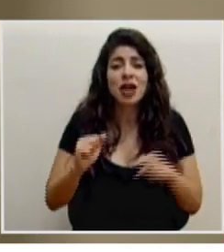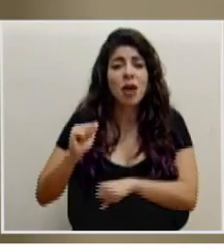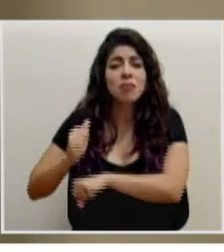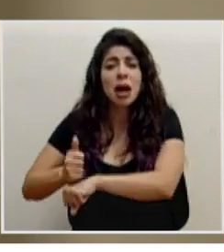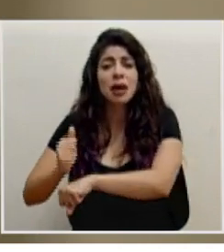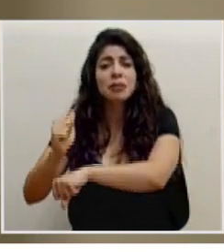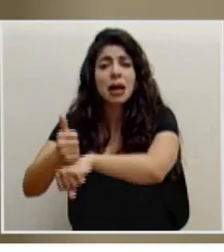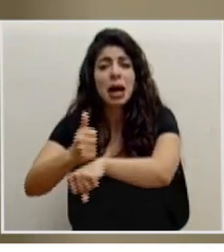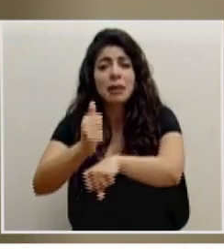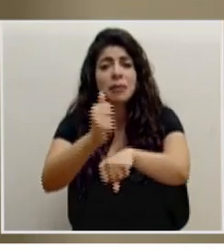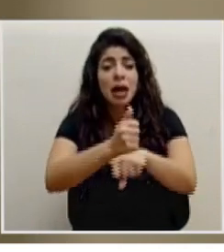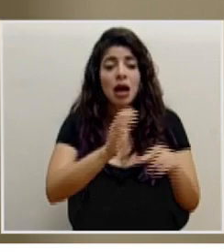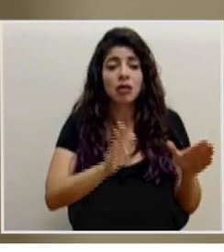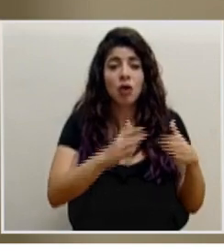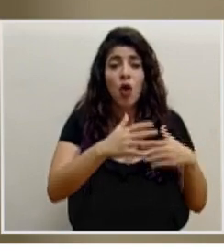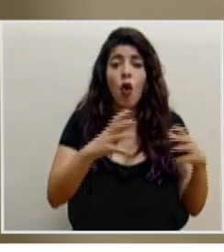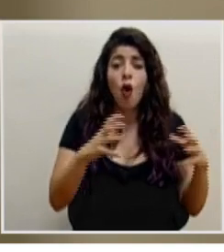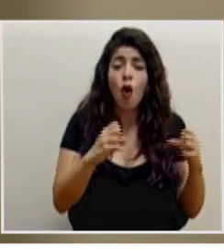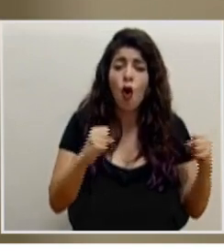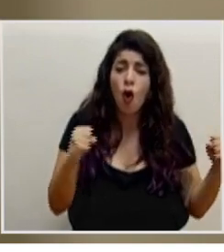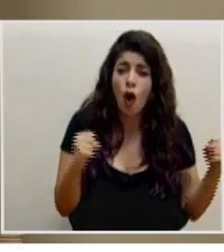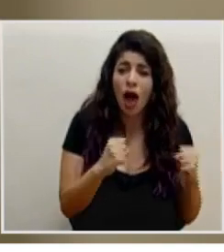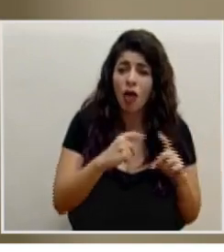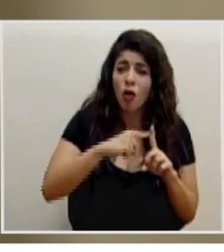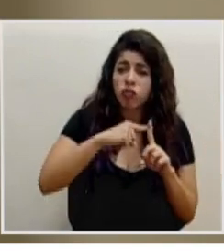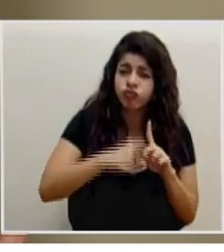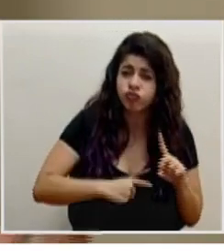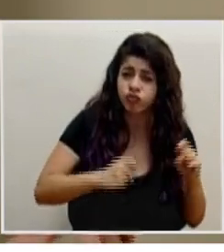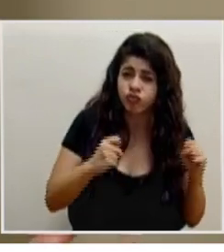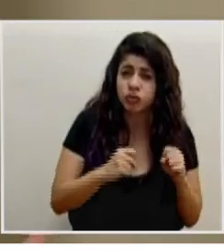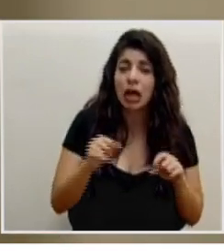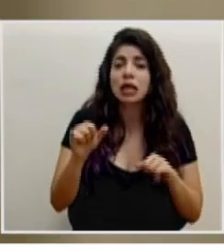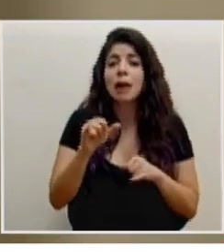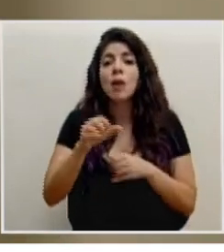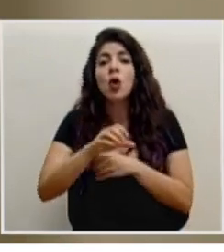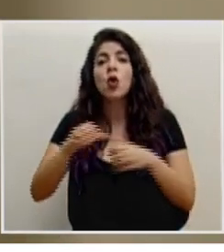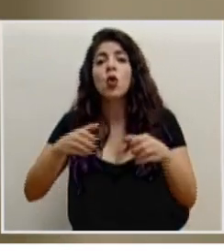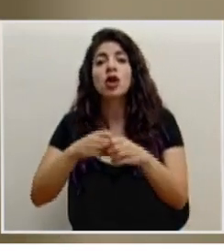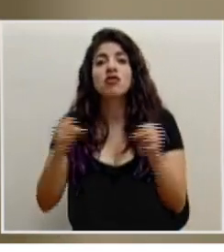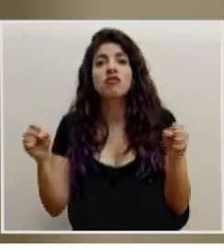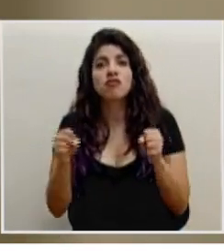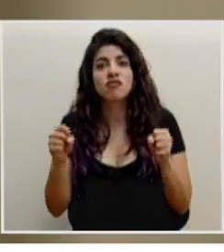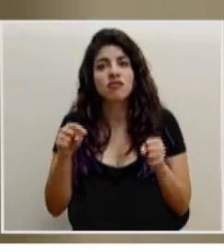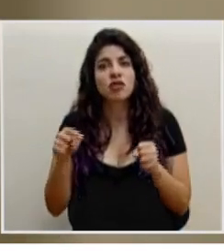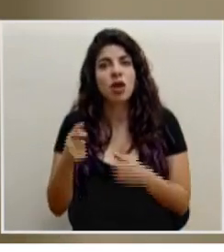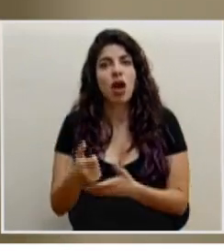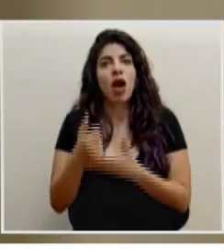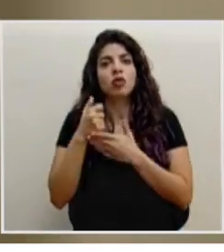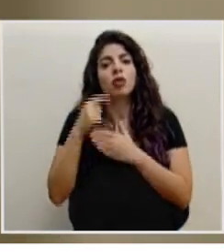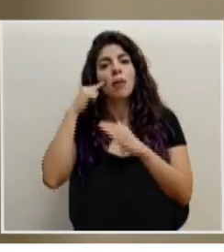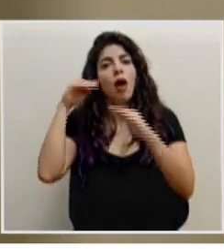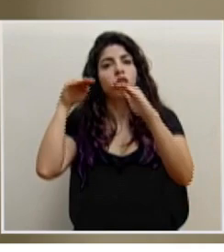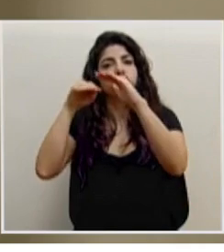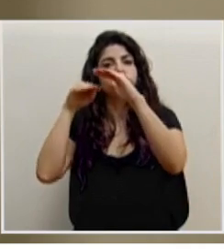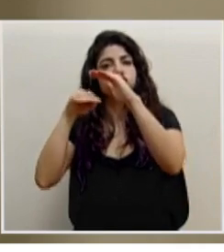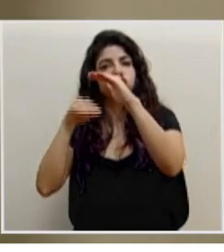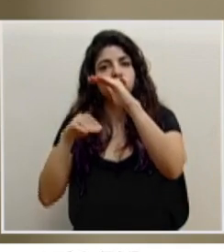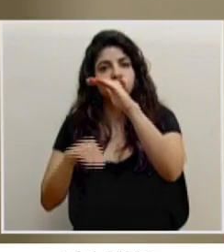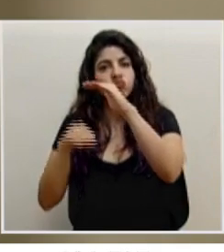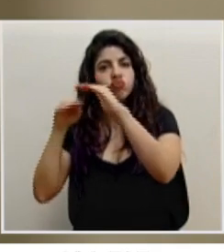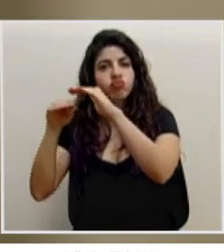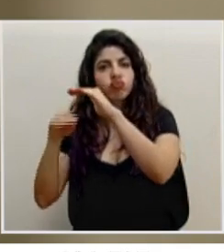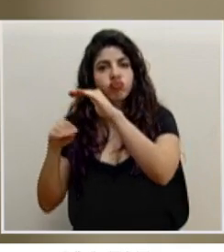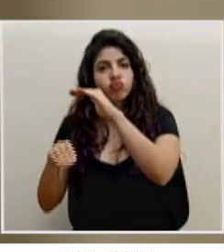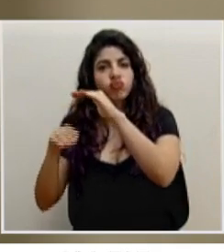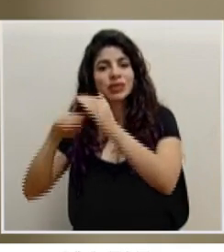tanto los congeladores de ultra baja temperatura como el cuarto frío, que viene a reforzar la capacidad de almacenamiento en